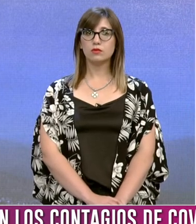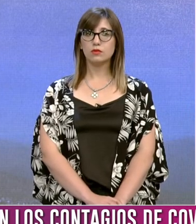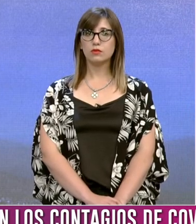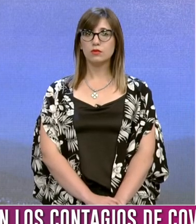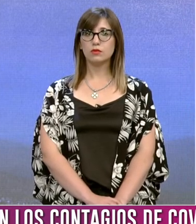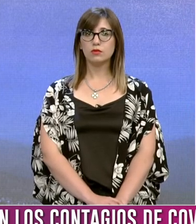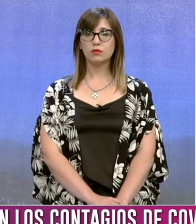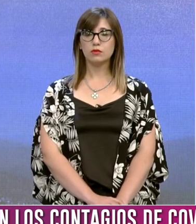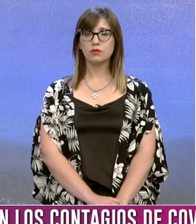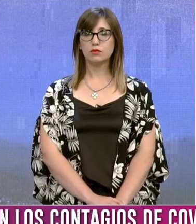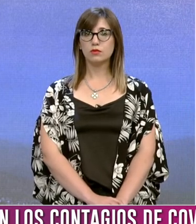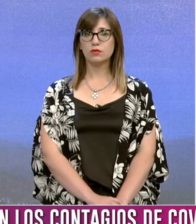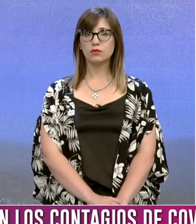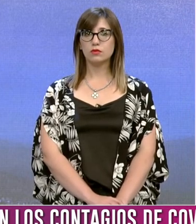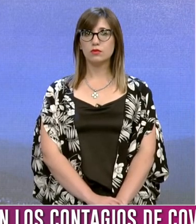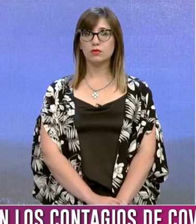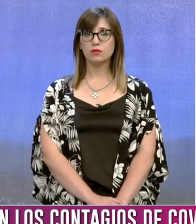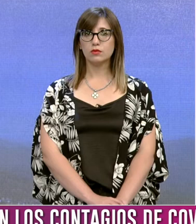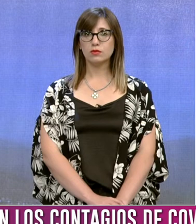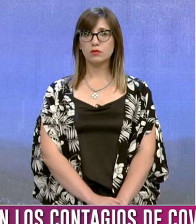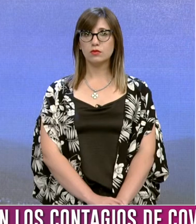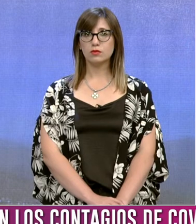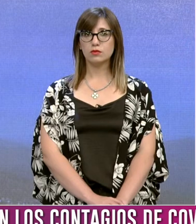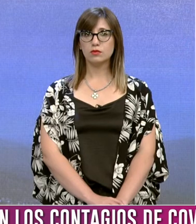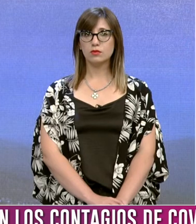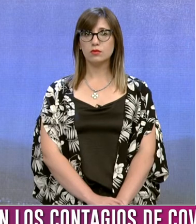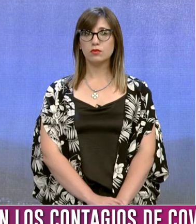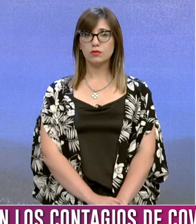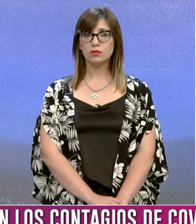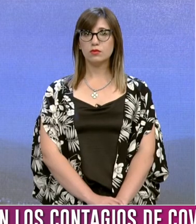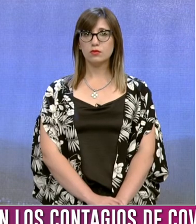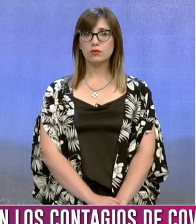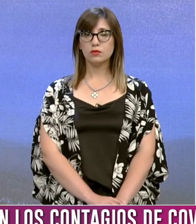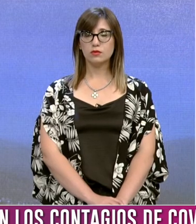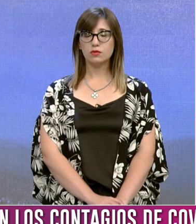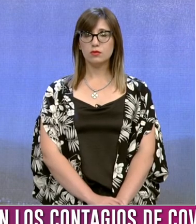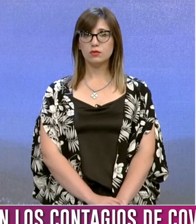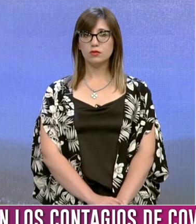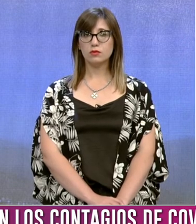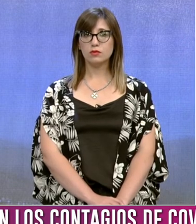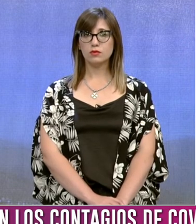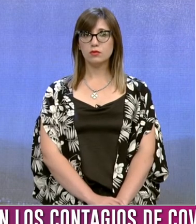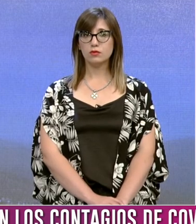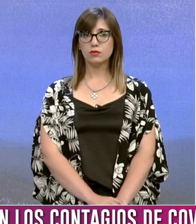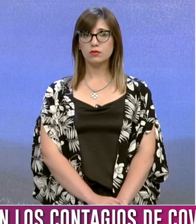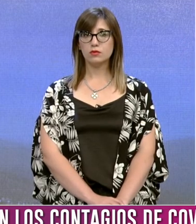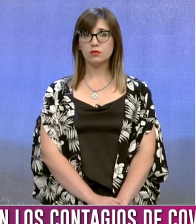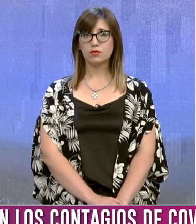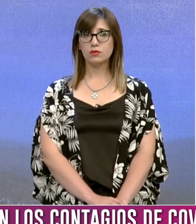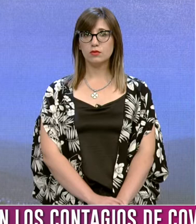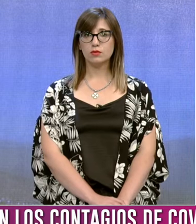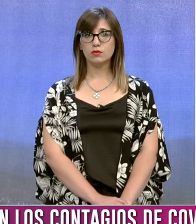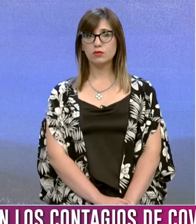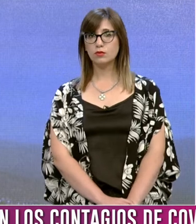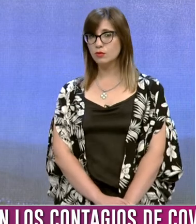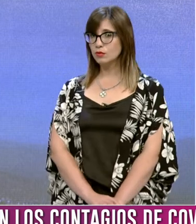Esto no hace más que recordarnos que esto no ha terminado, estamos cursando la tercera ola, que ya no es algo del